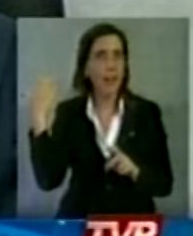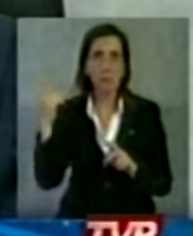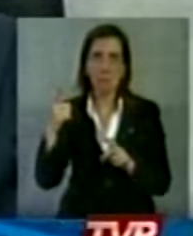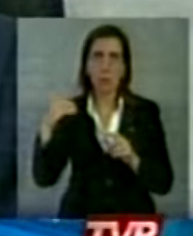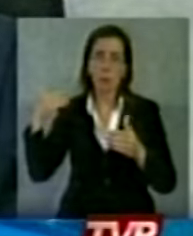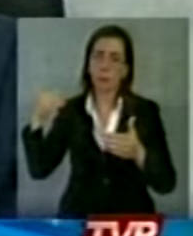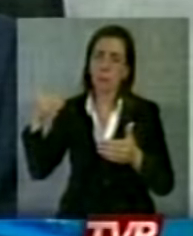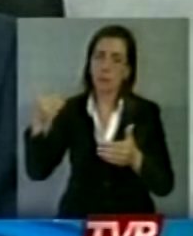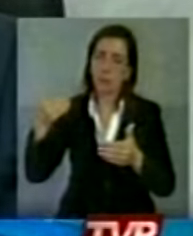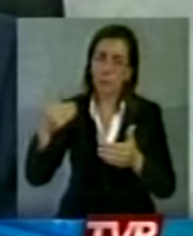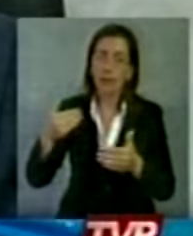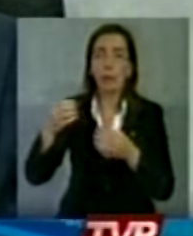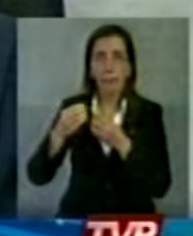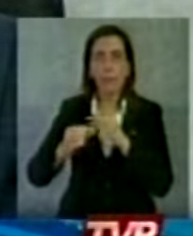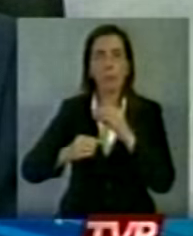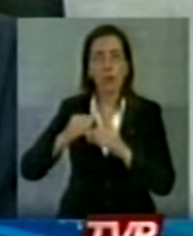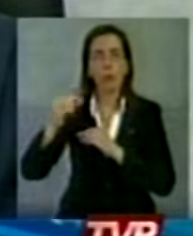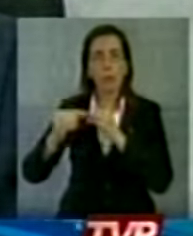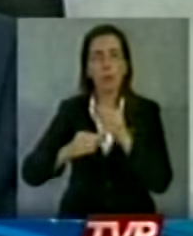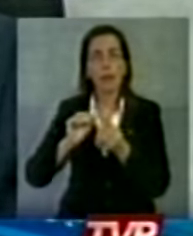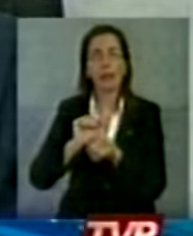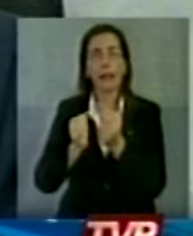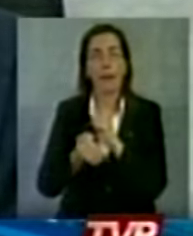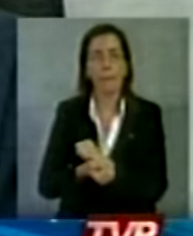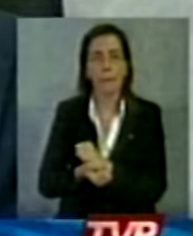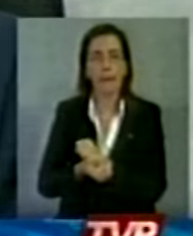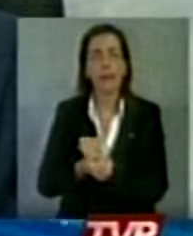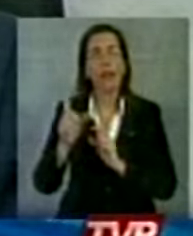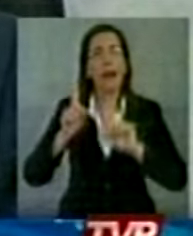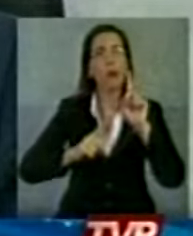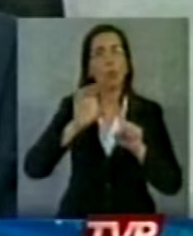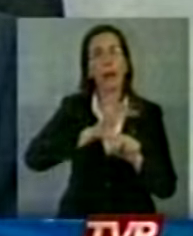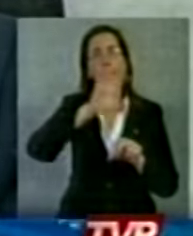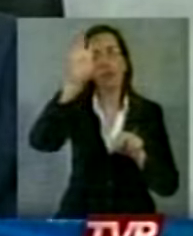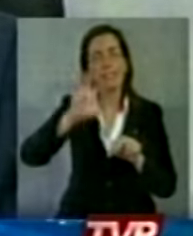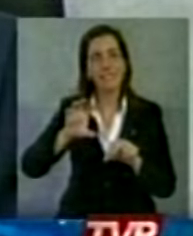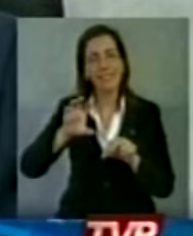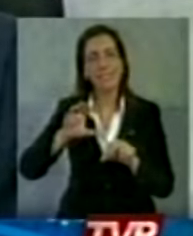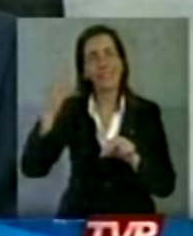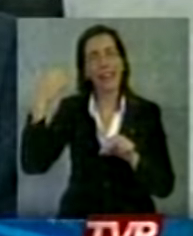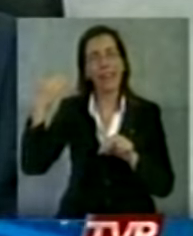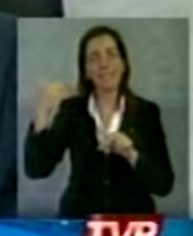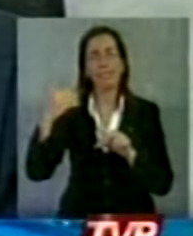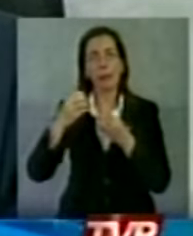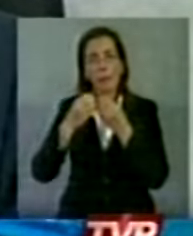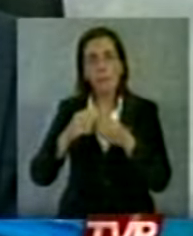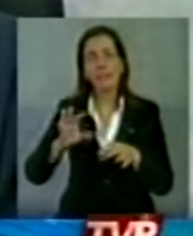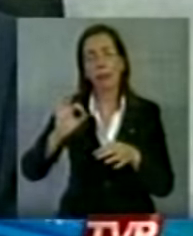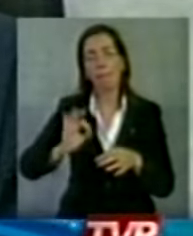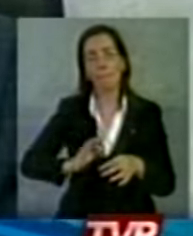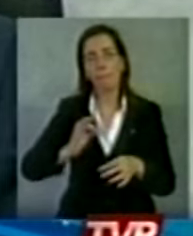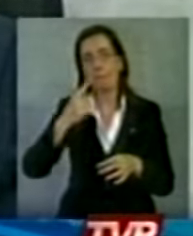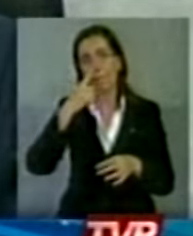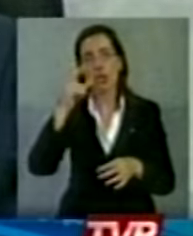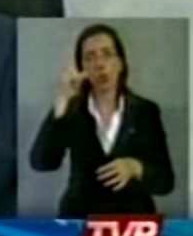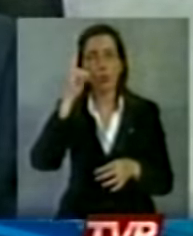comienzan a definirse con las provincias presentes y también las excluidas del Congreso que se inaugura en 1816.